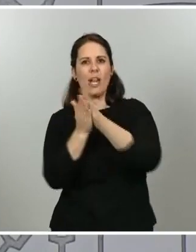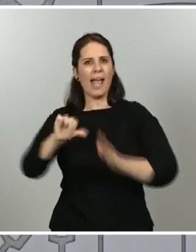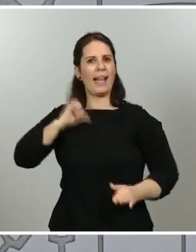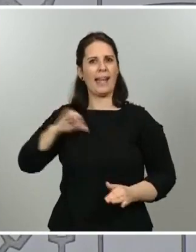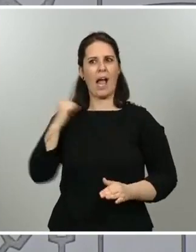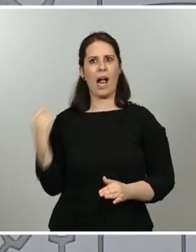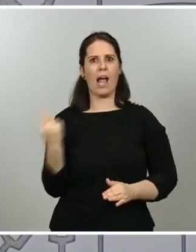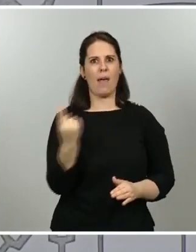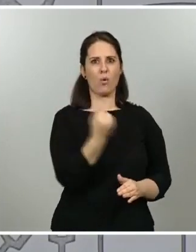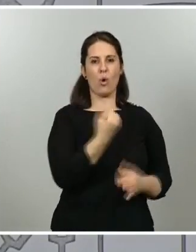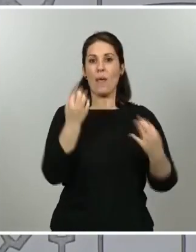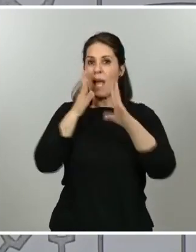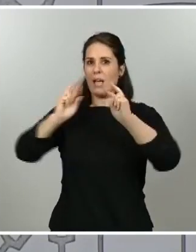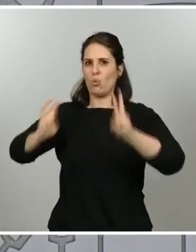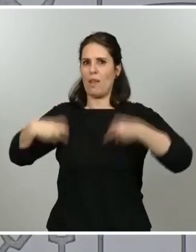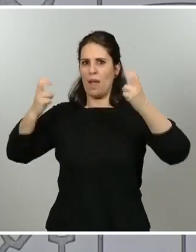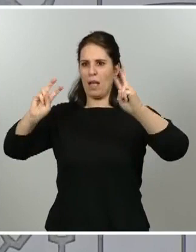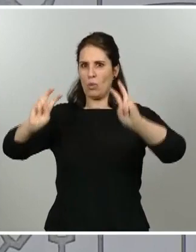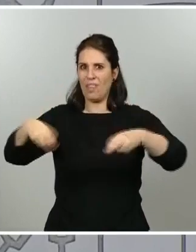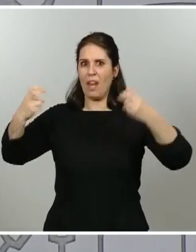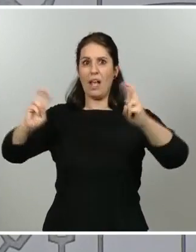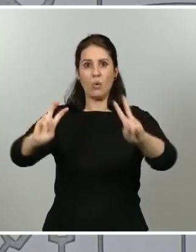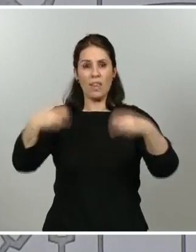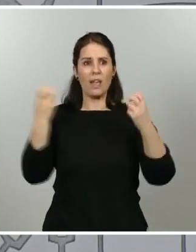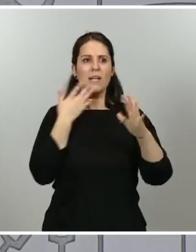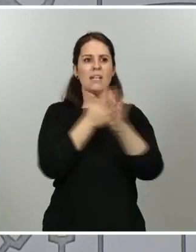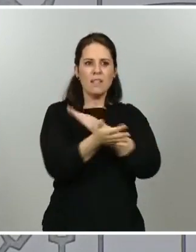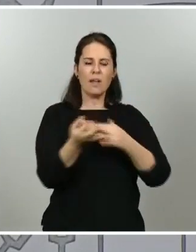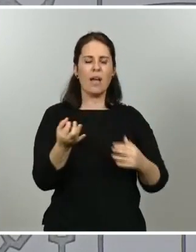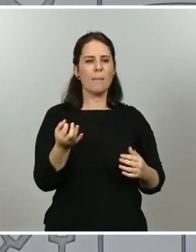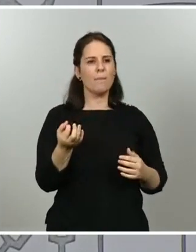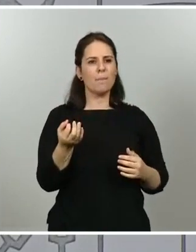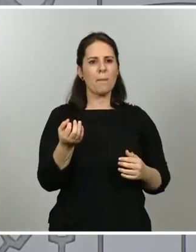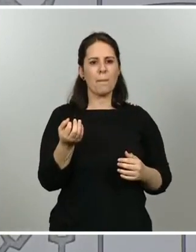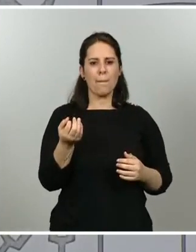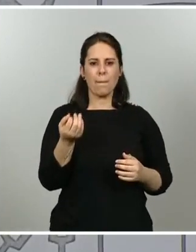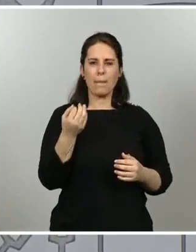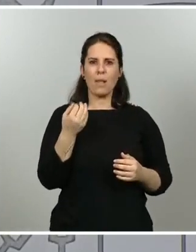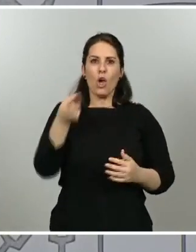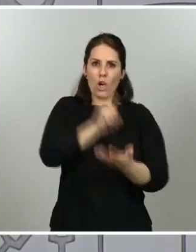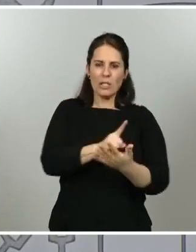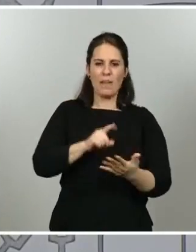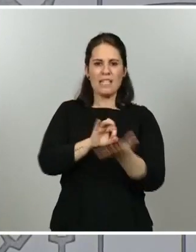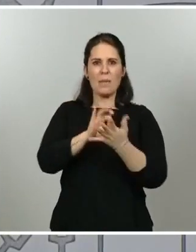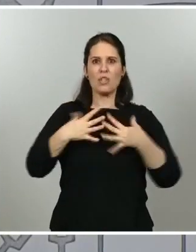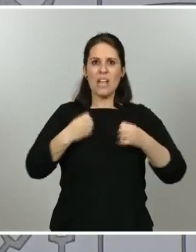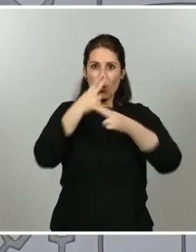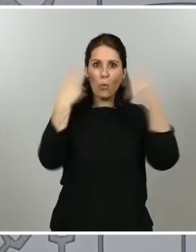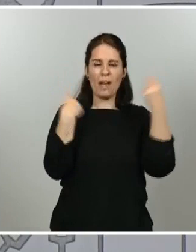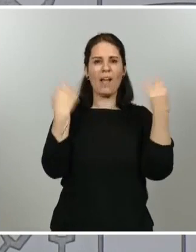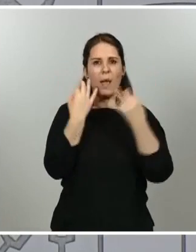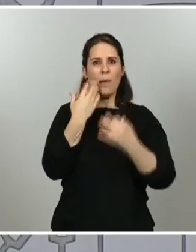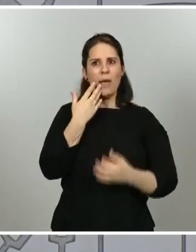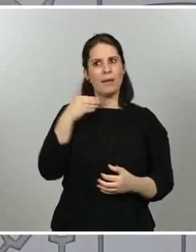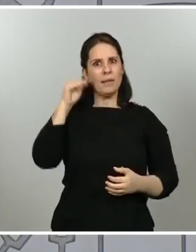lo que requiere una reubicación o una nueva consulta por parte de los servicios de salud pública que tienen que ir consolidando